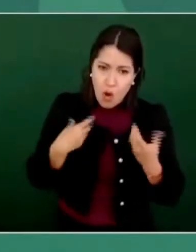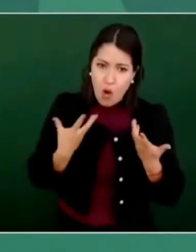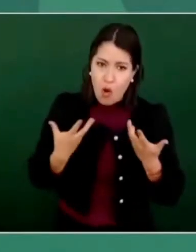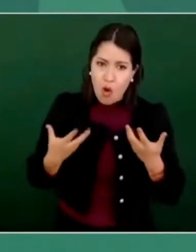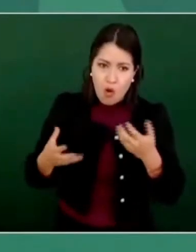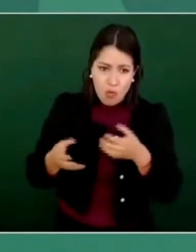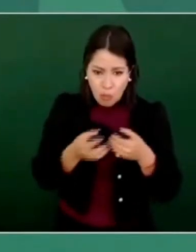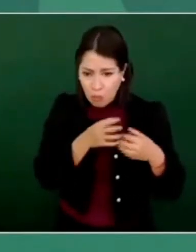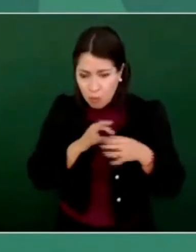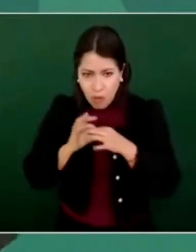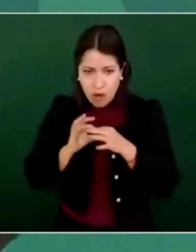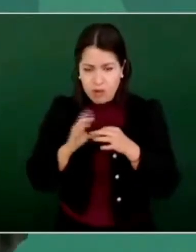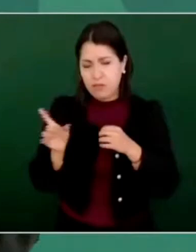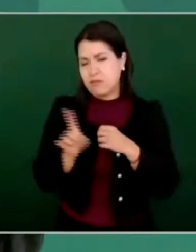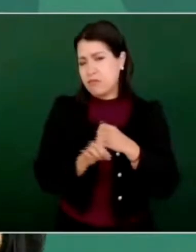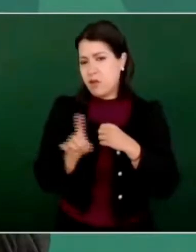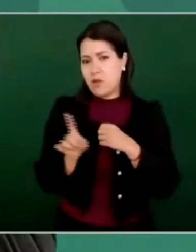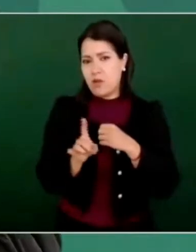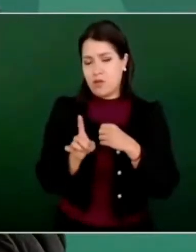que